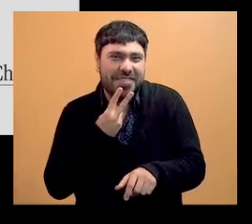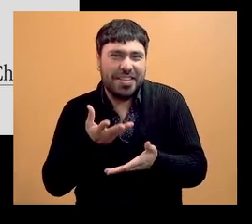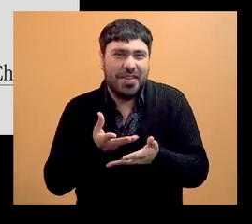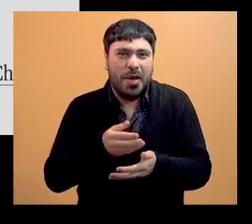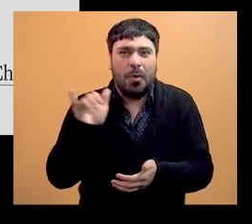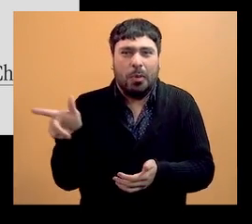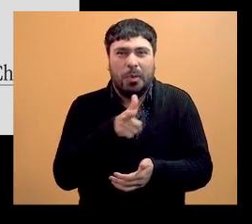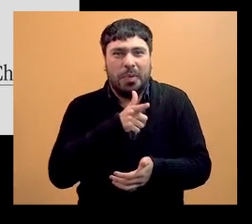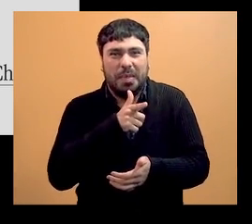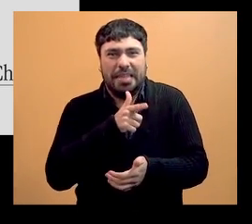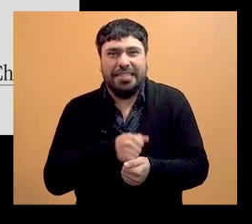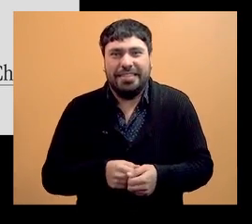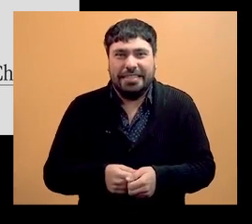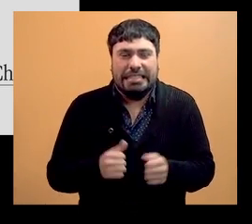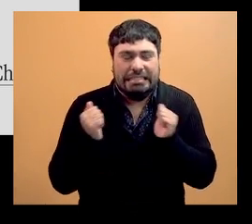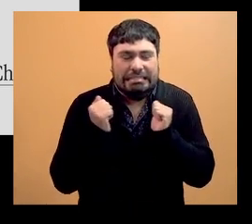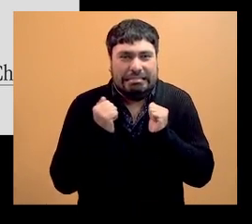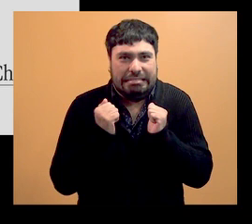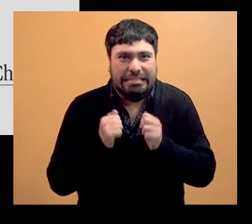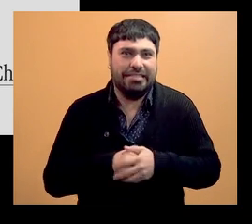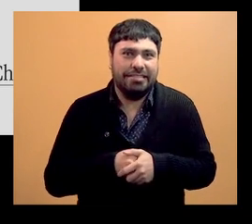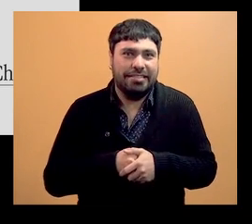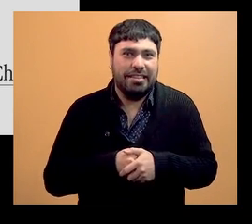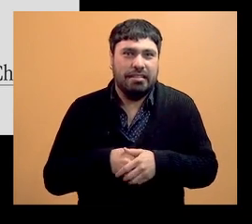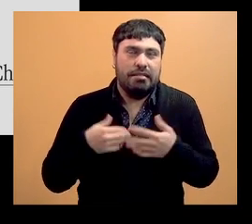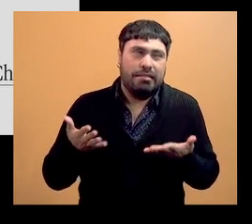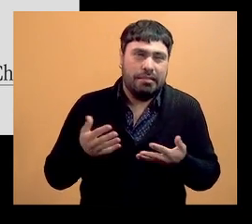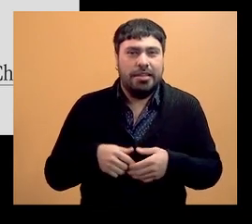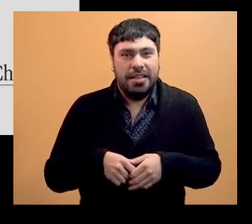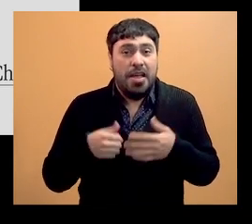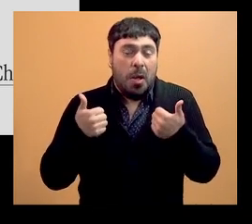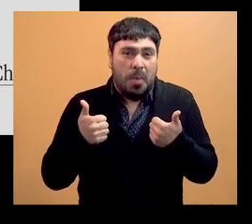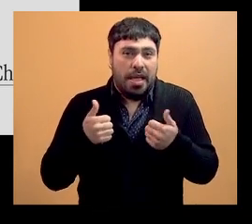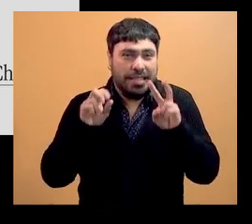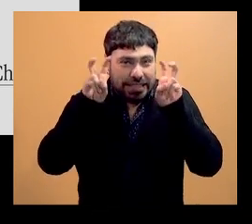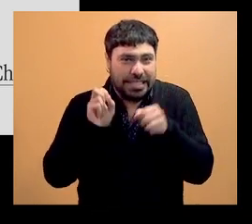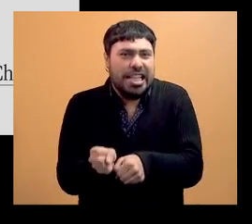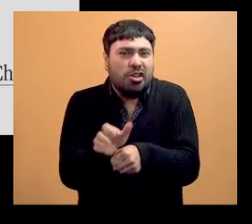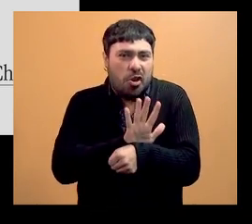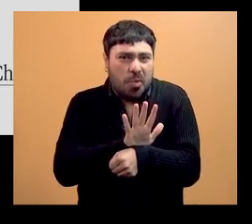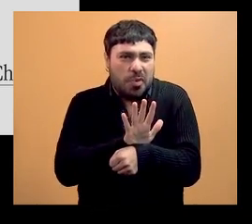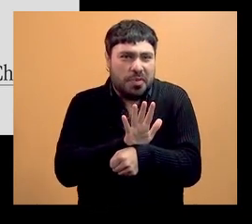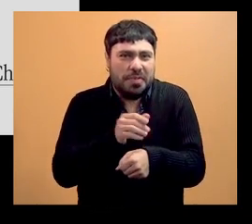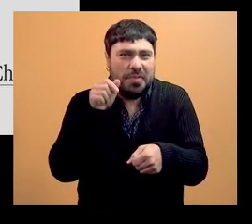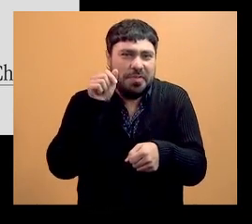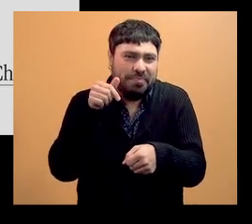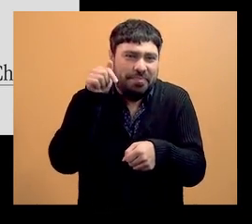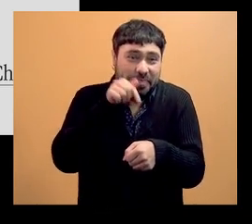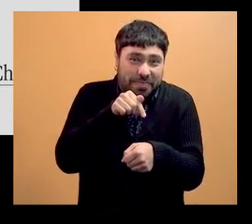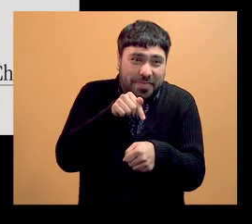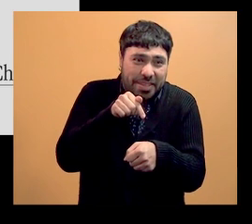como Jesús, que hace frío afuera, así que por un lado bien la pandemia que nos permite estar cómodamente en la casa con un